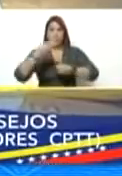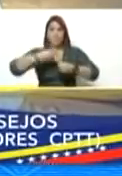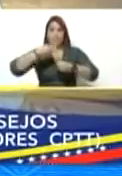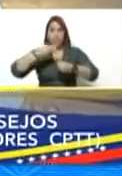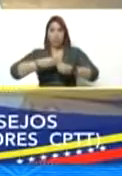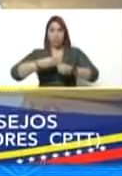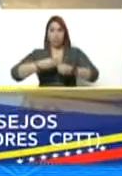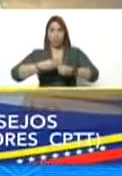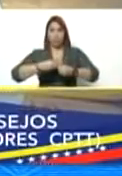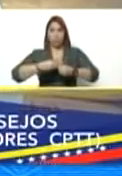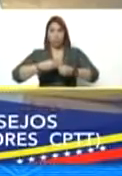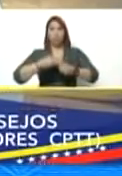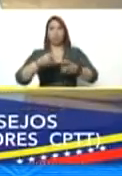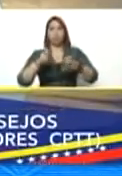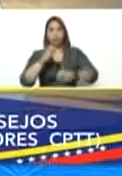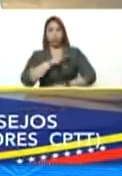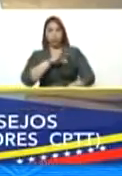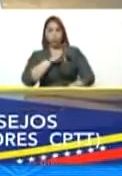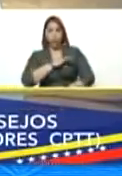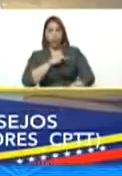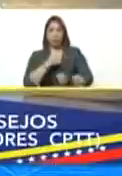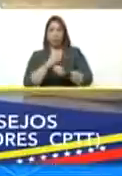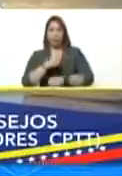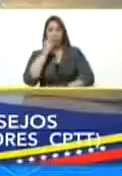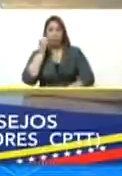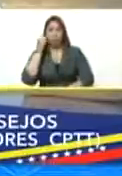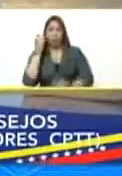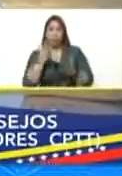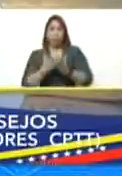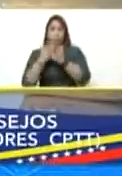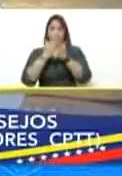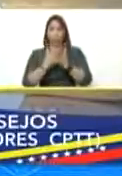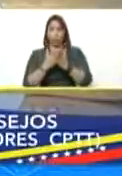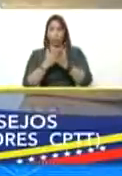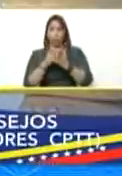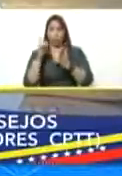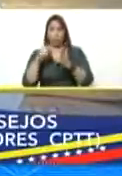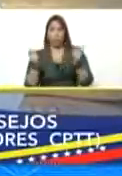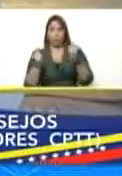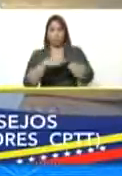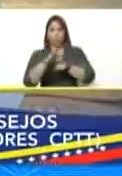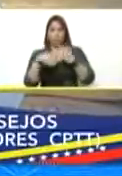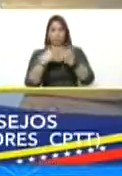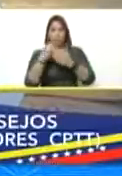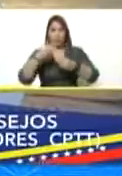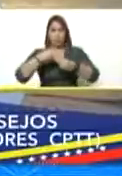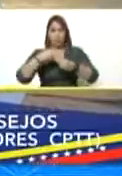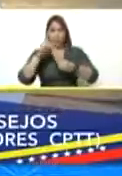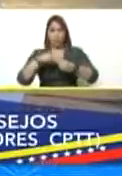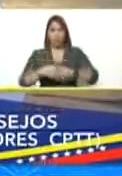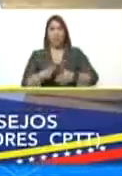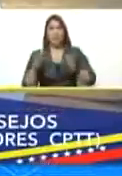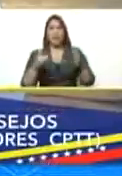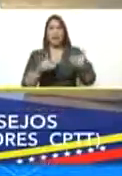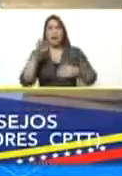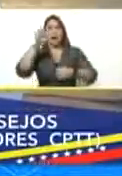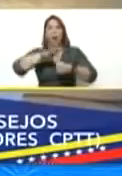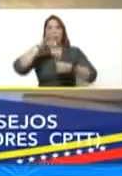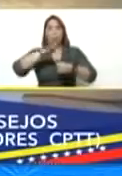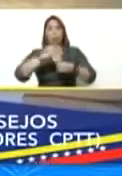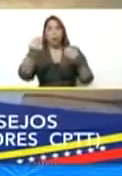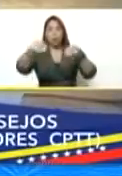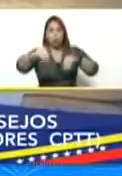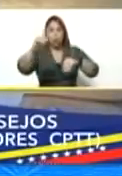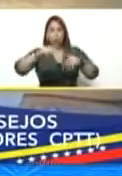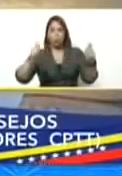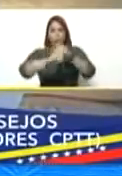sociales de los trabajadores y trabajadoras y el estudio de conversión al petro de las cajas de ahorro. Estoy de acuerdo,